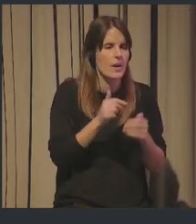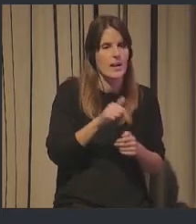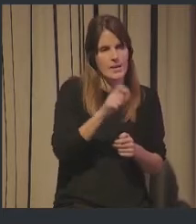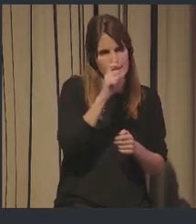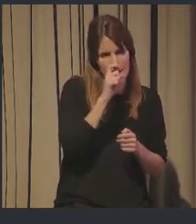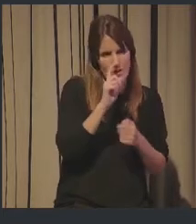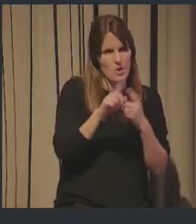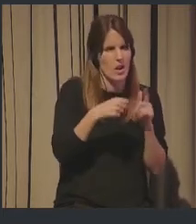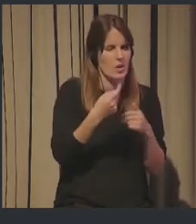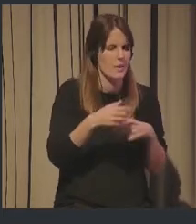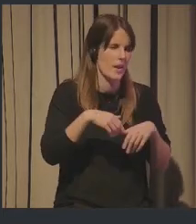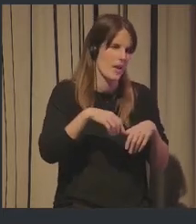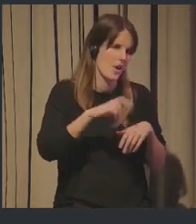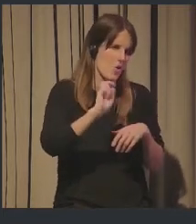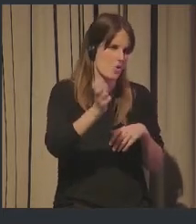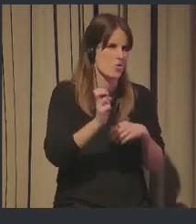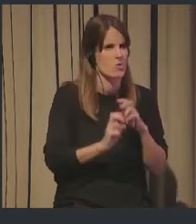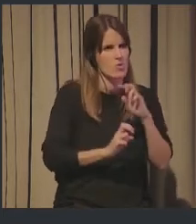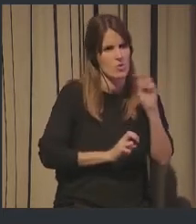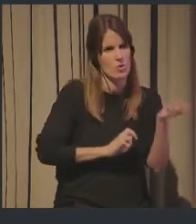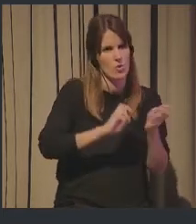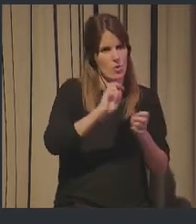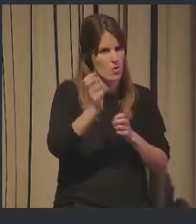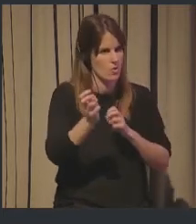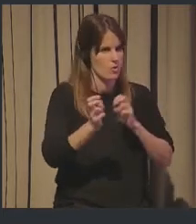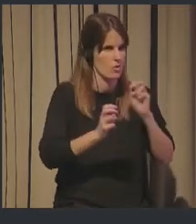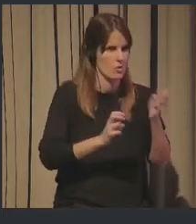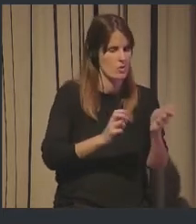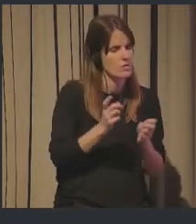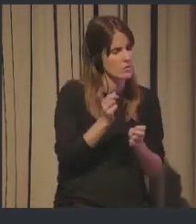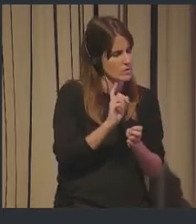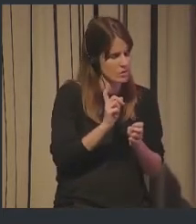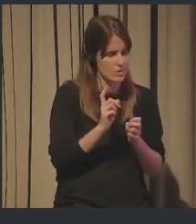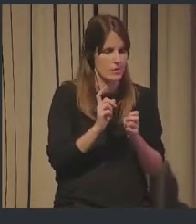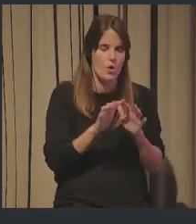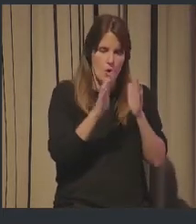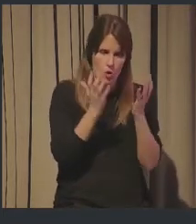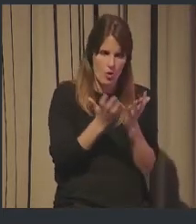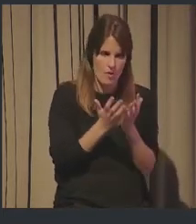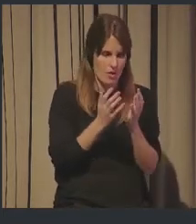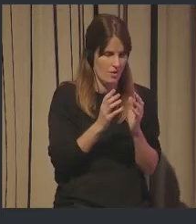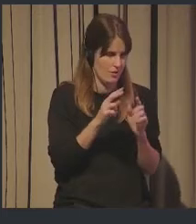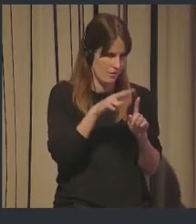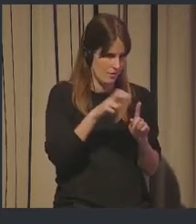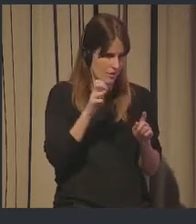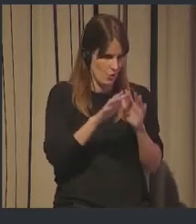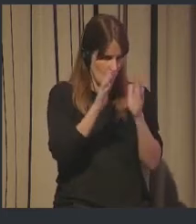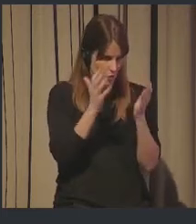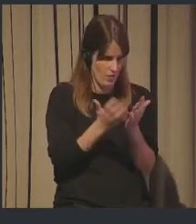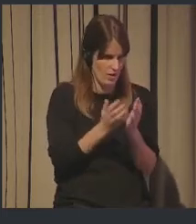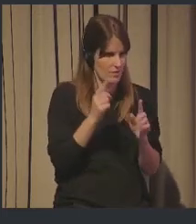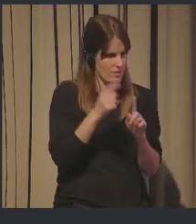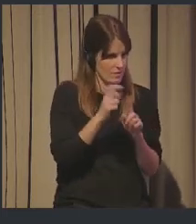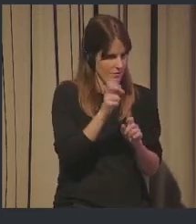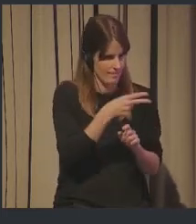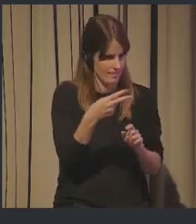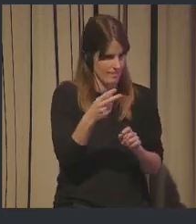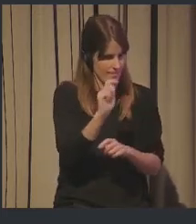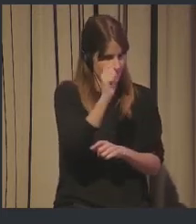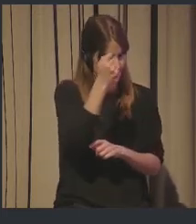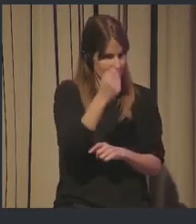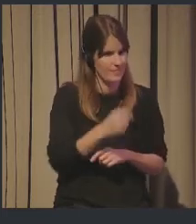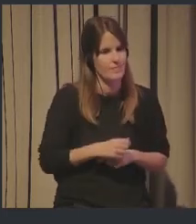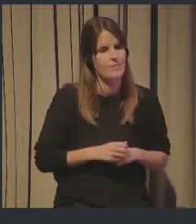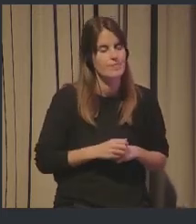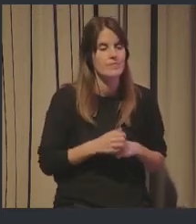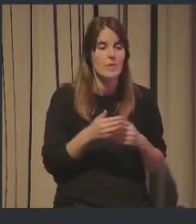hacer esto y el año que viene vamos a hacer otra cosa. No, sino que tenemos que tener una visión global para poder conseguir ese tipo de resultado. Y